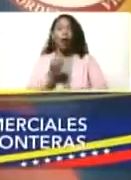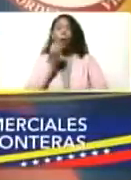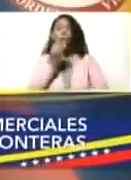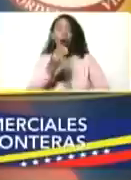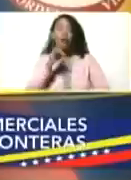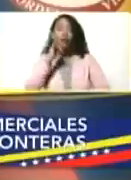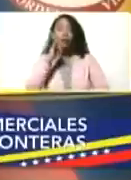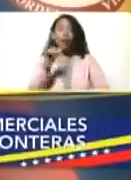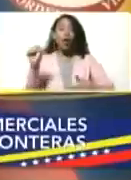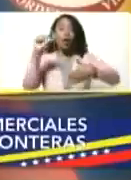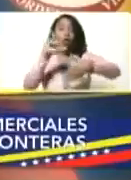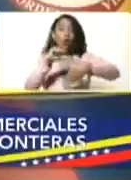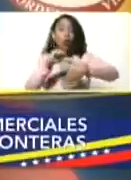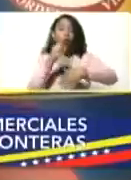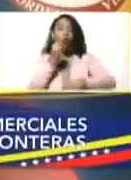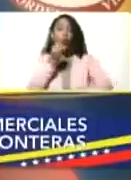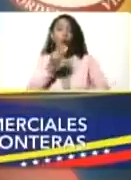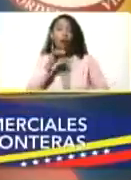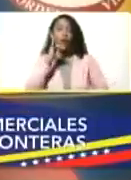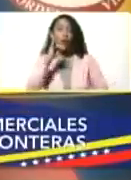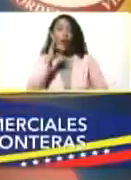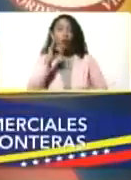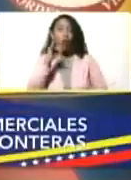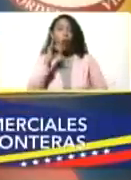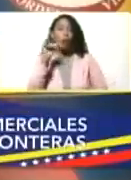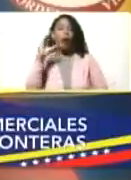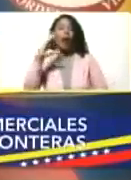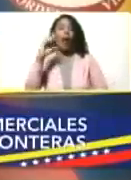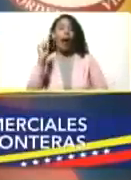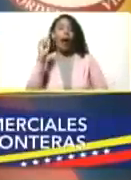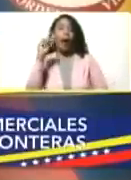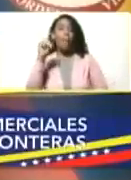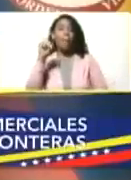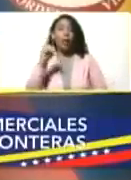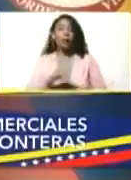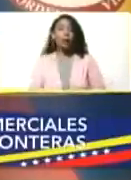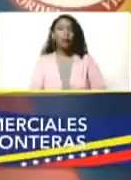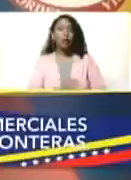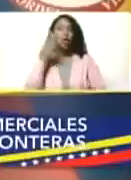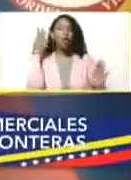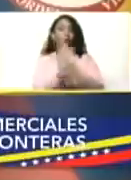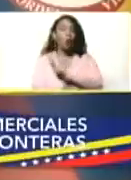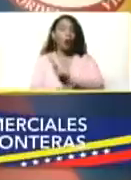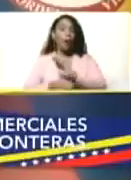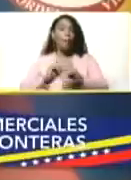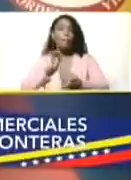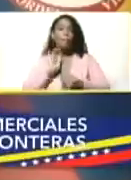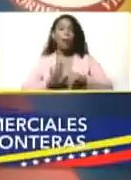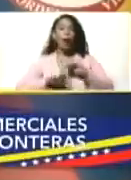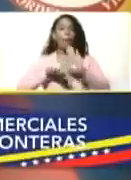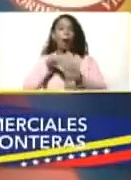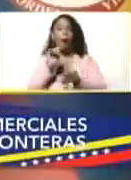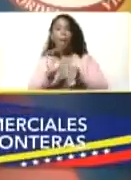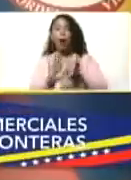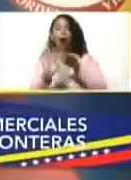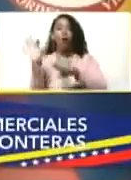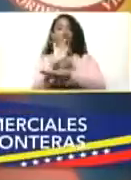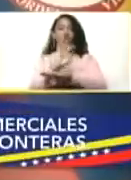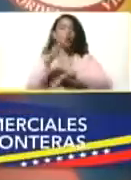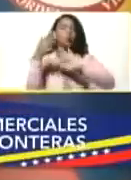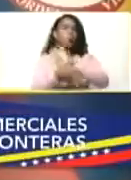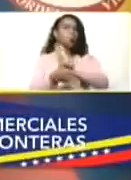para Sudamérica, buena noticia para la CAM, sobre los pasos en función de